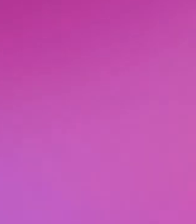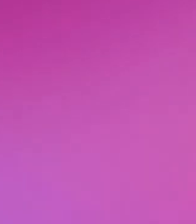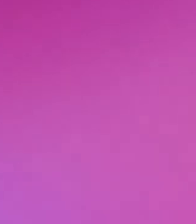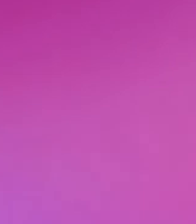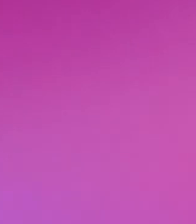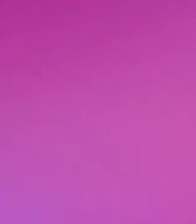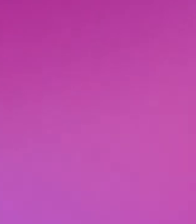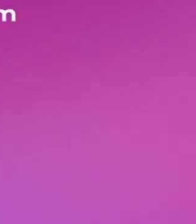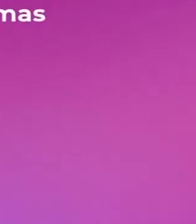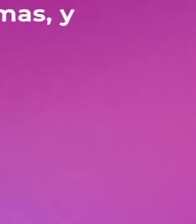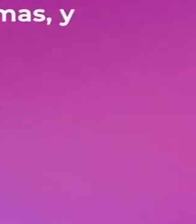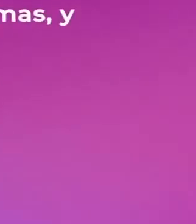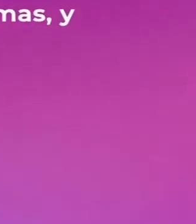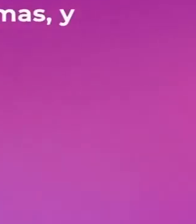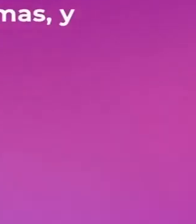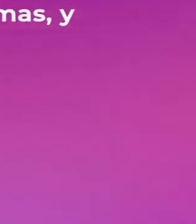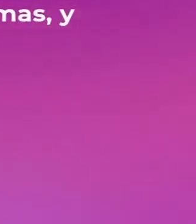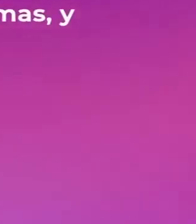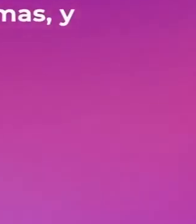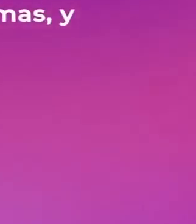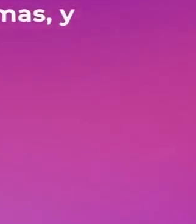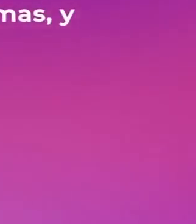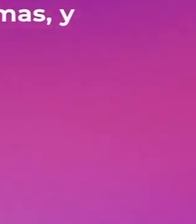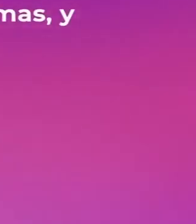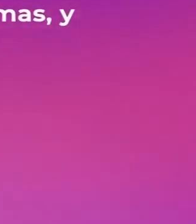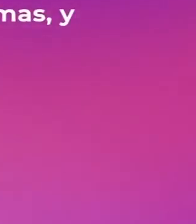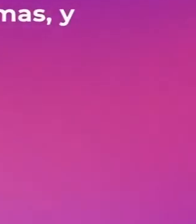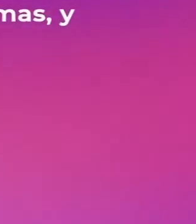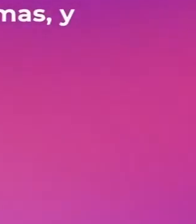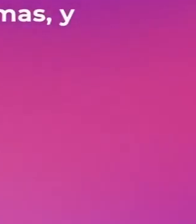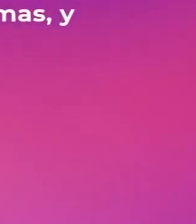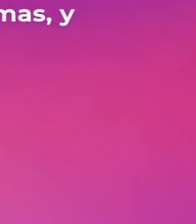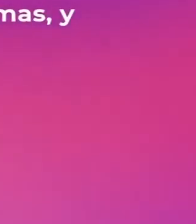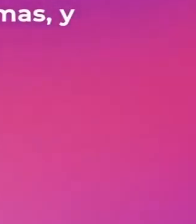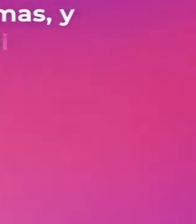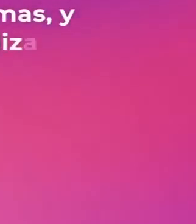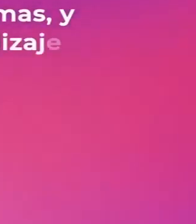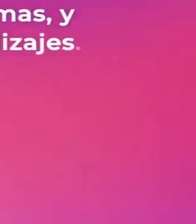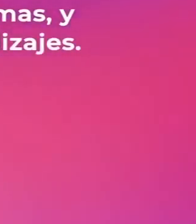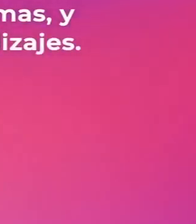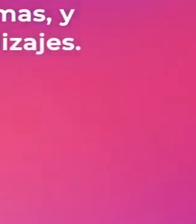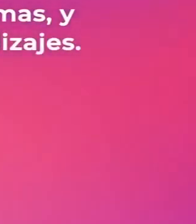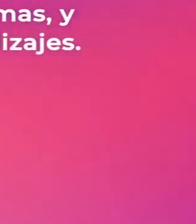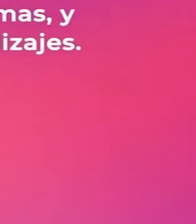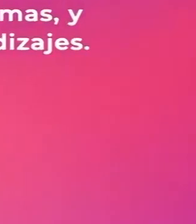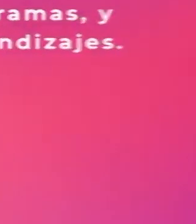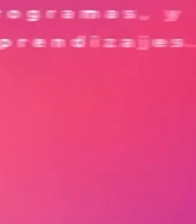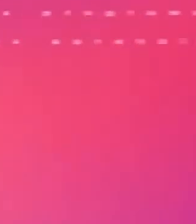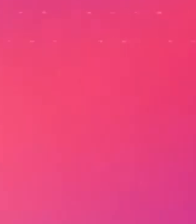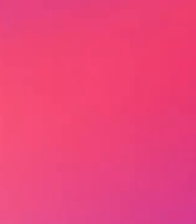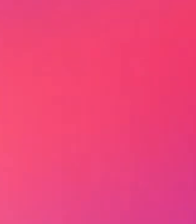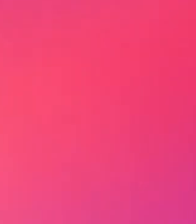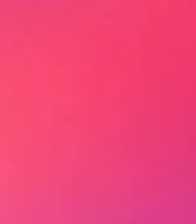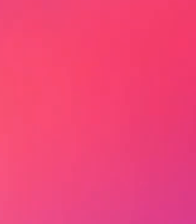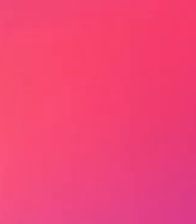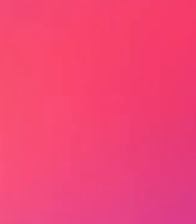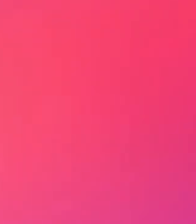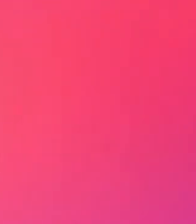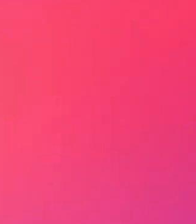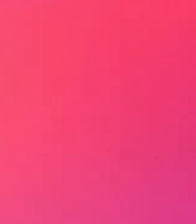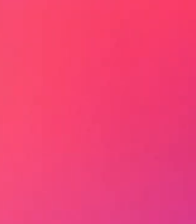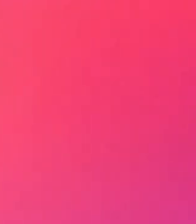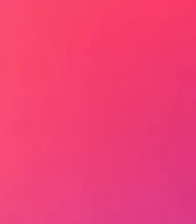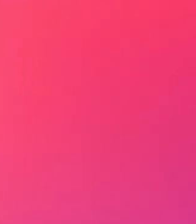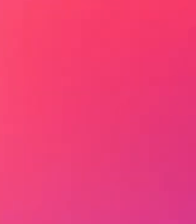aprendeencasa.cep.gov.mx, en donde podrás ver nuevamente los videos de los programas y además encontrarás actividades para fortalecer tus